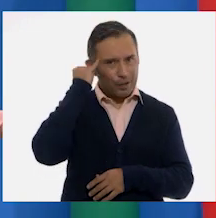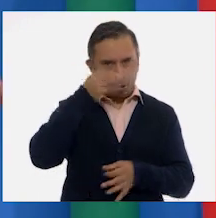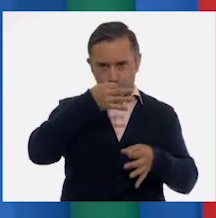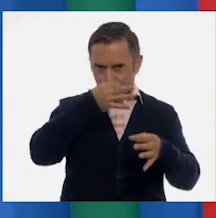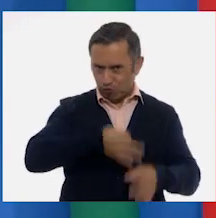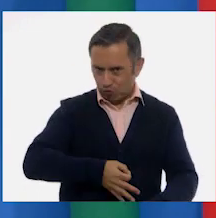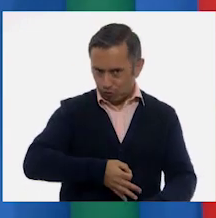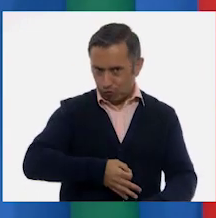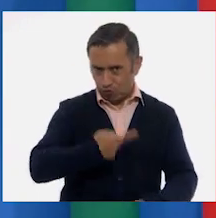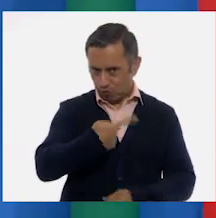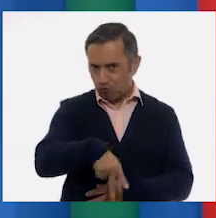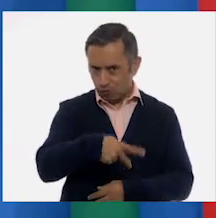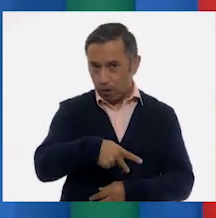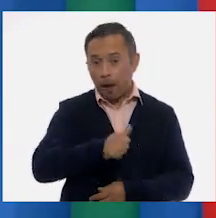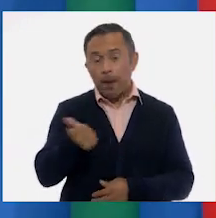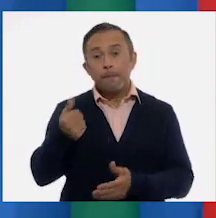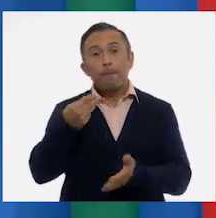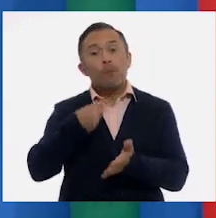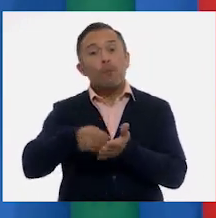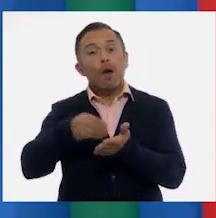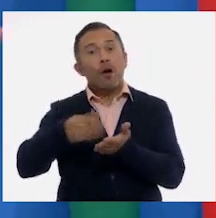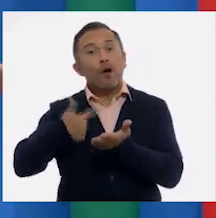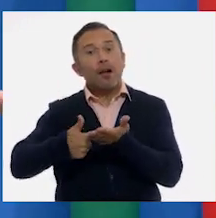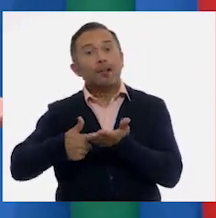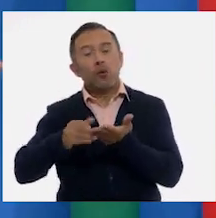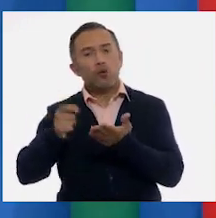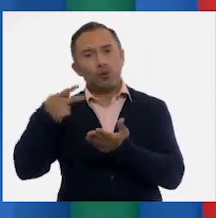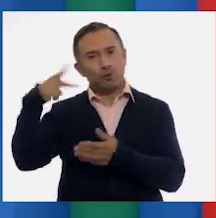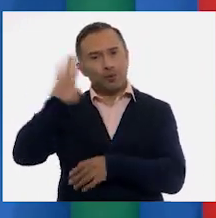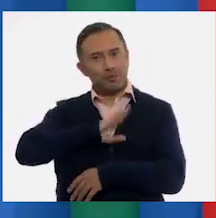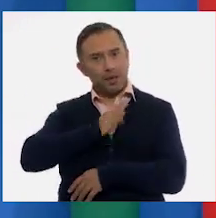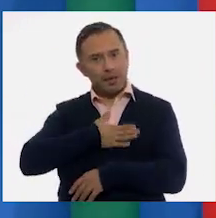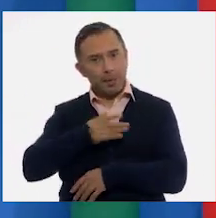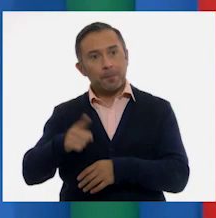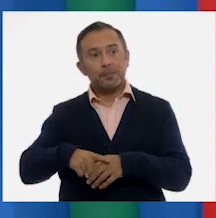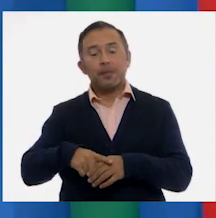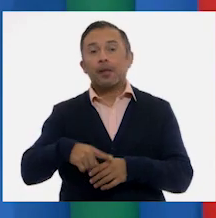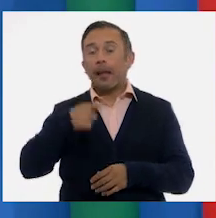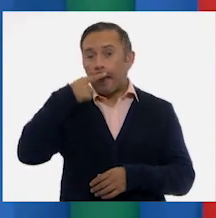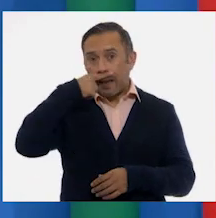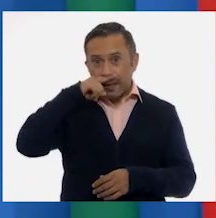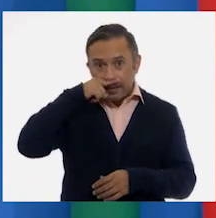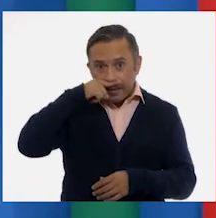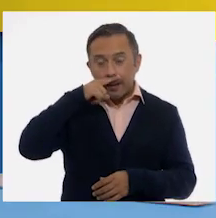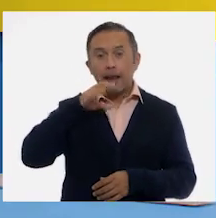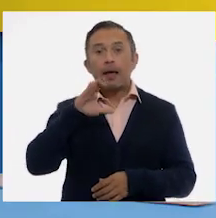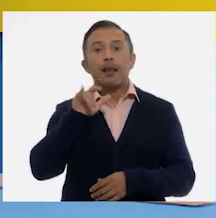de cerdo la trajeron los españoles, y la canela y el clavo son ingredientes que vienen de Asia.